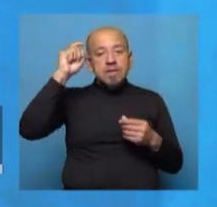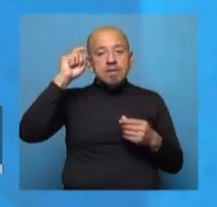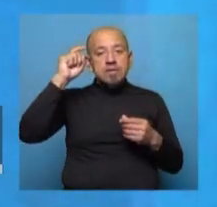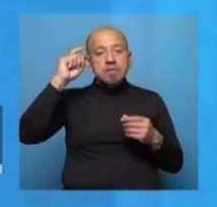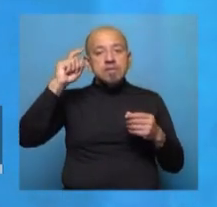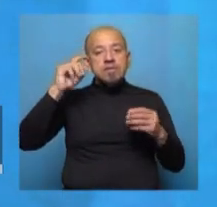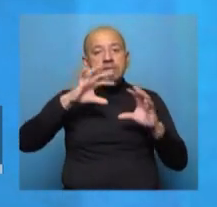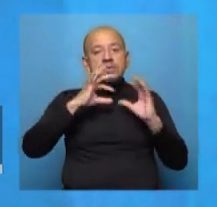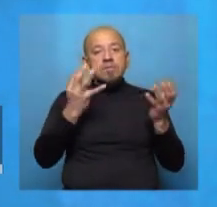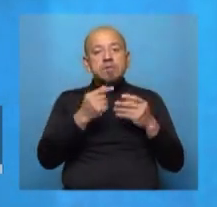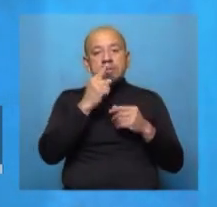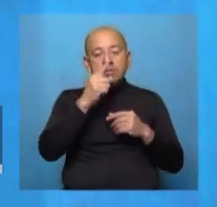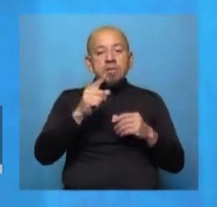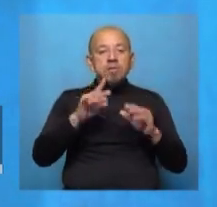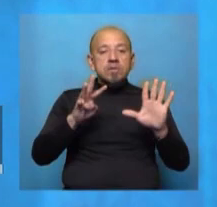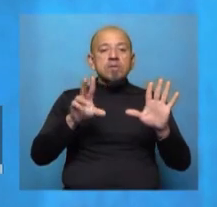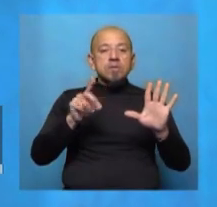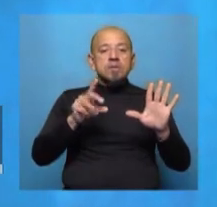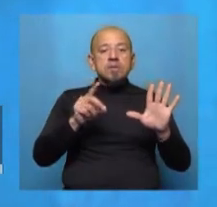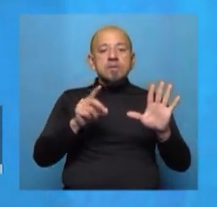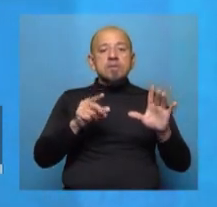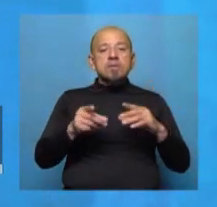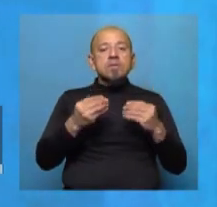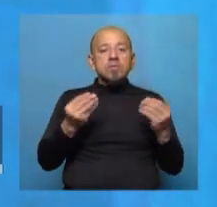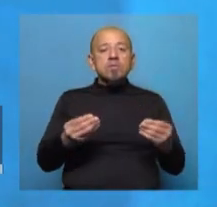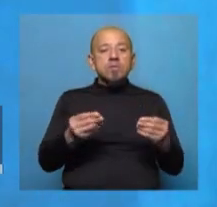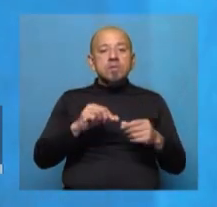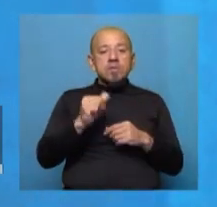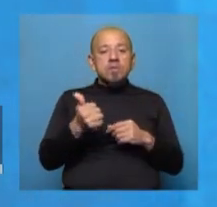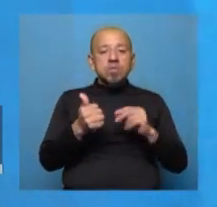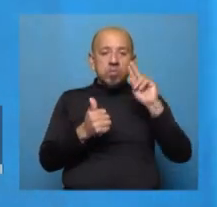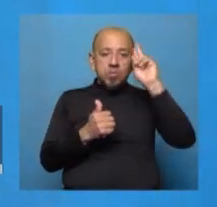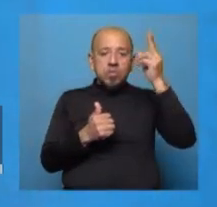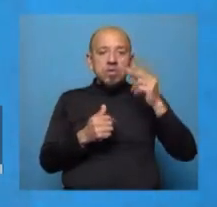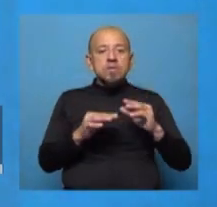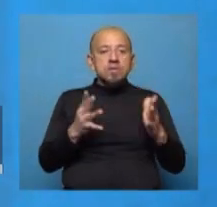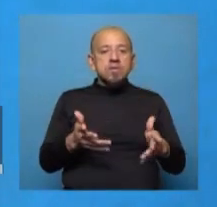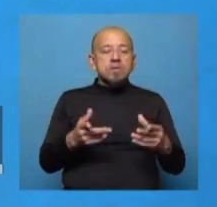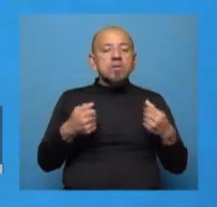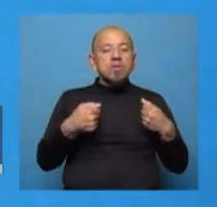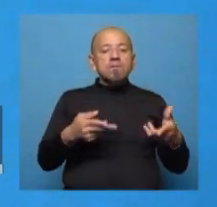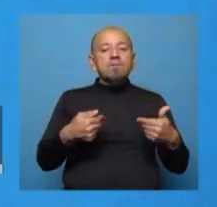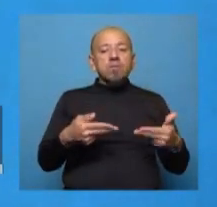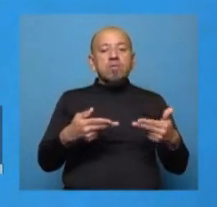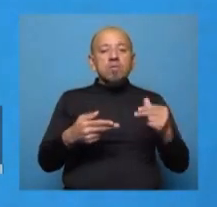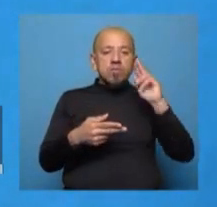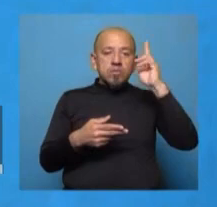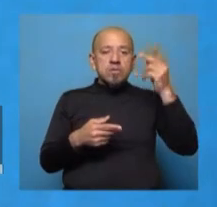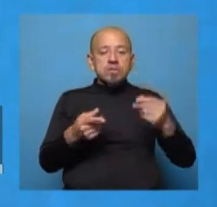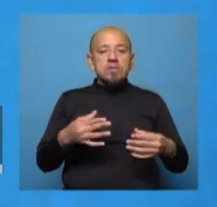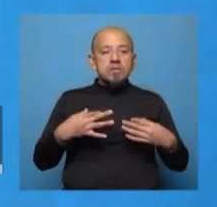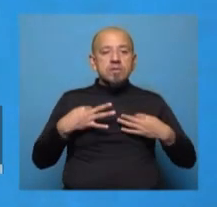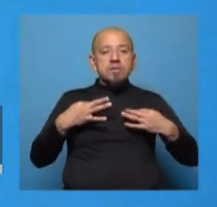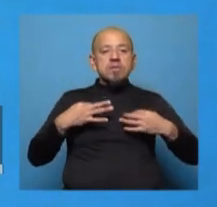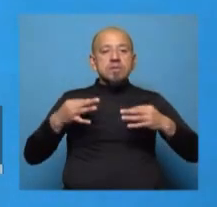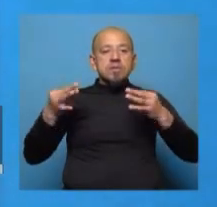de 1930 de cómo lo había ganado Uruguay de lo que era el fútbol uruguayo En aquel momento le da la camiseta